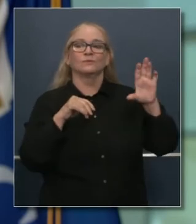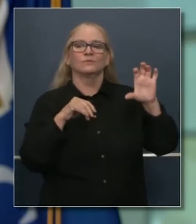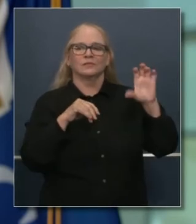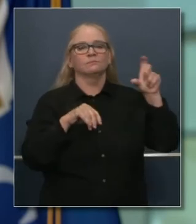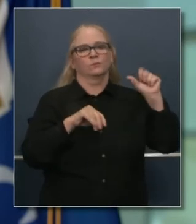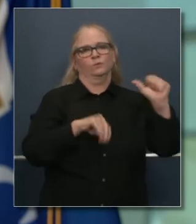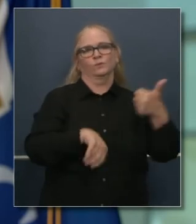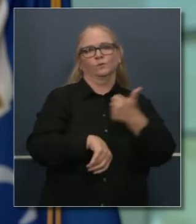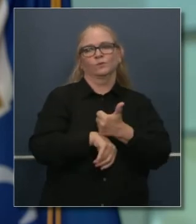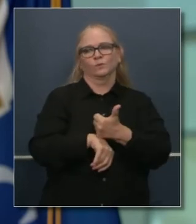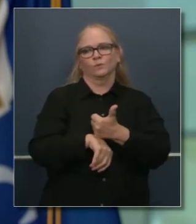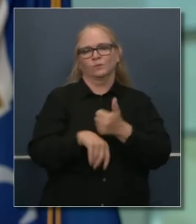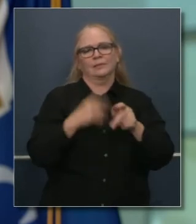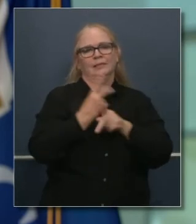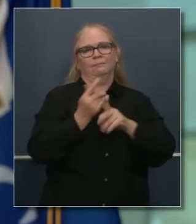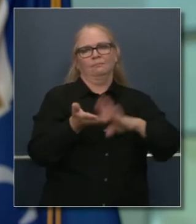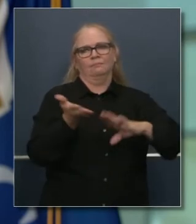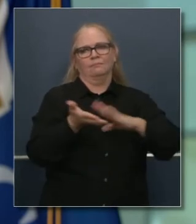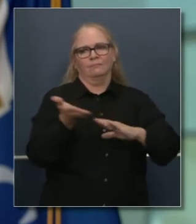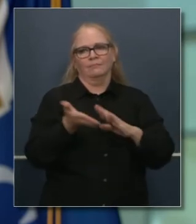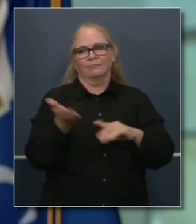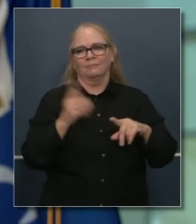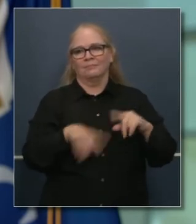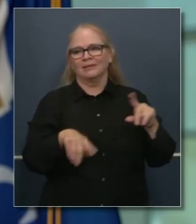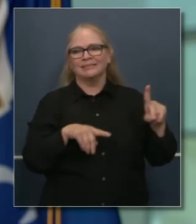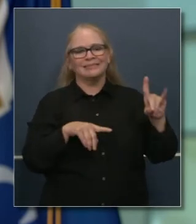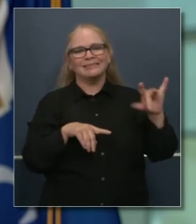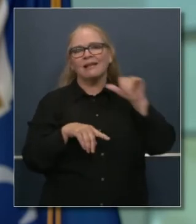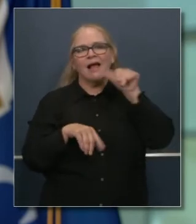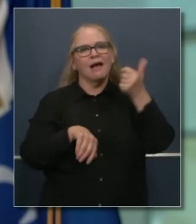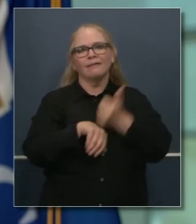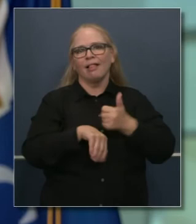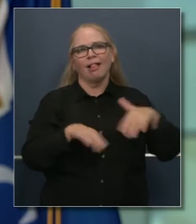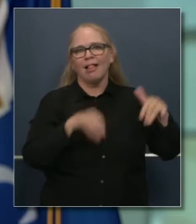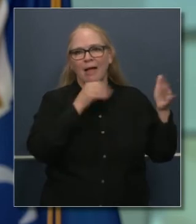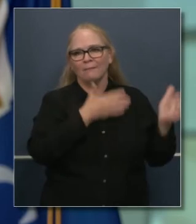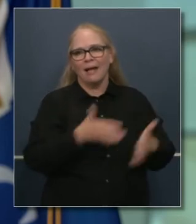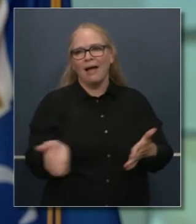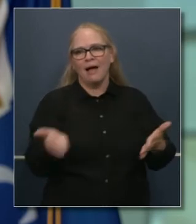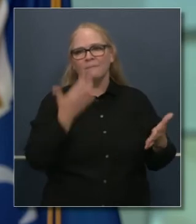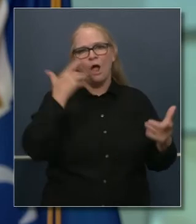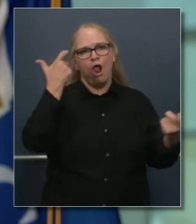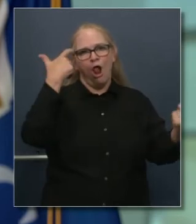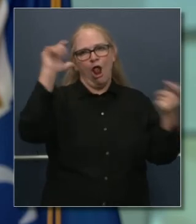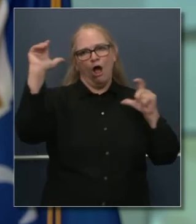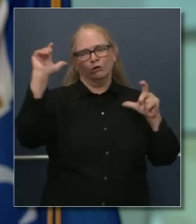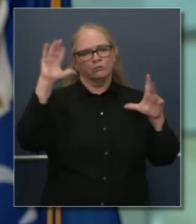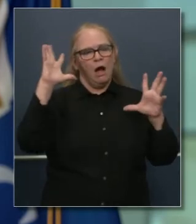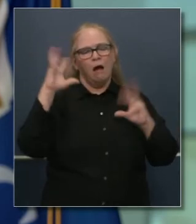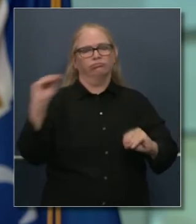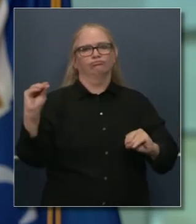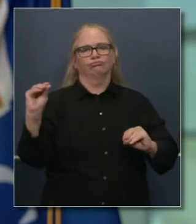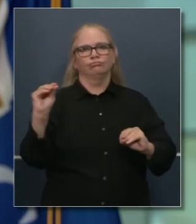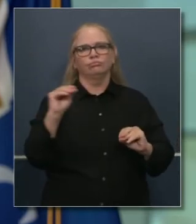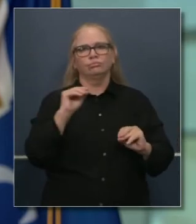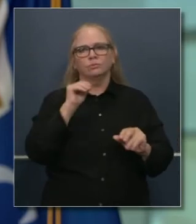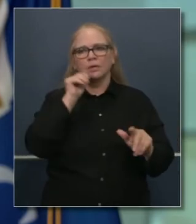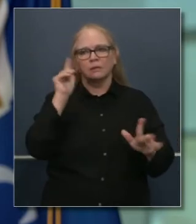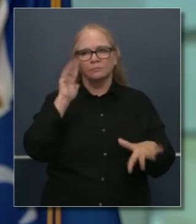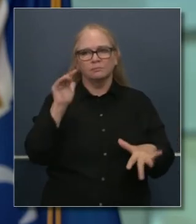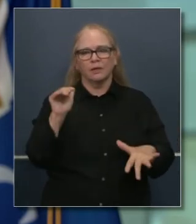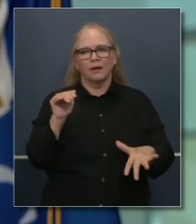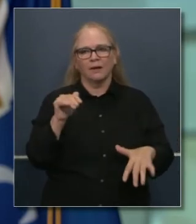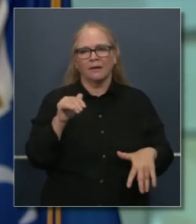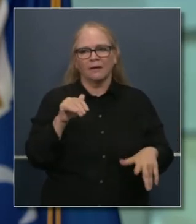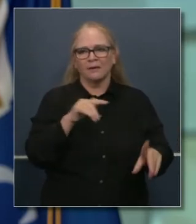mismos protocolos que de otra manera no habían implementado en relación a este evento mayor pero para ponerlo